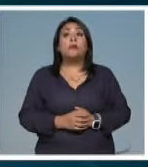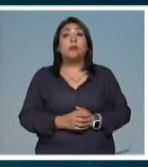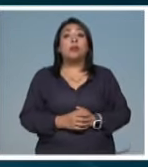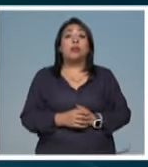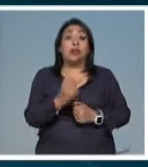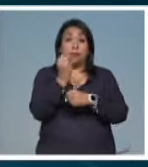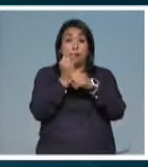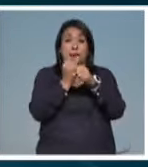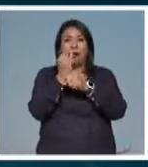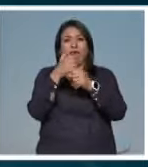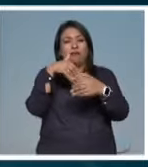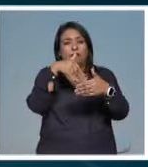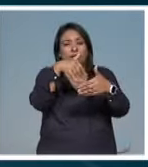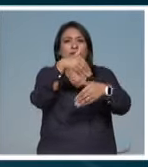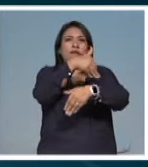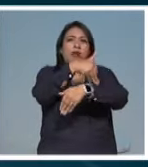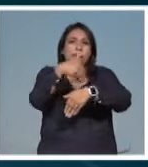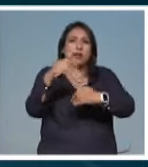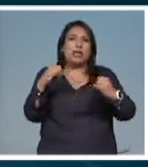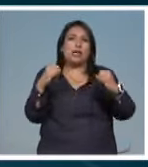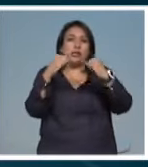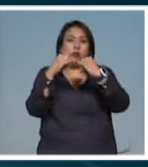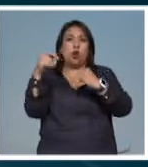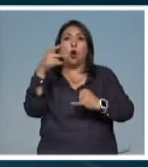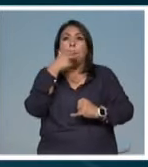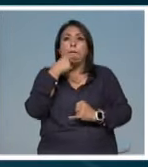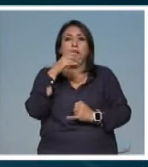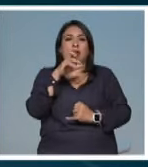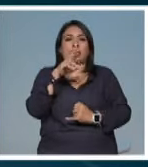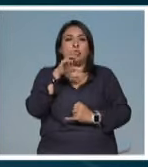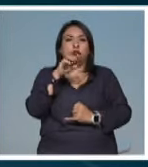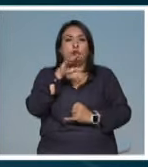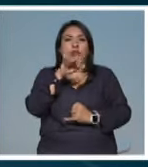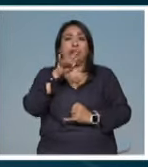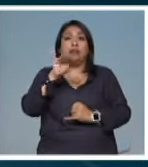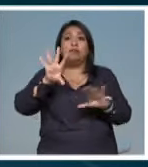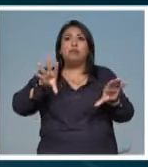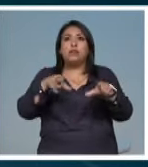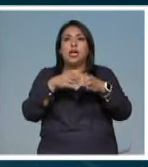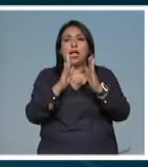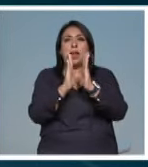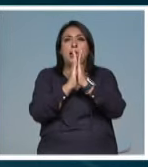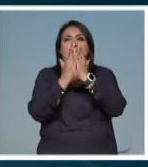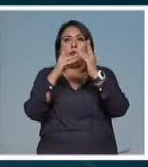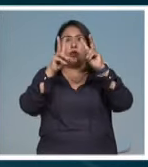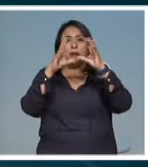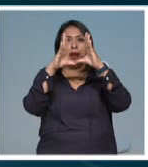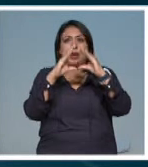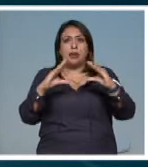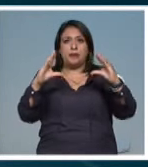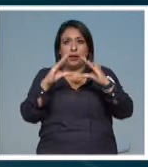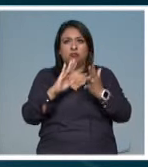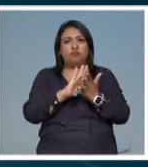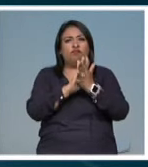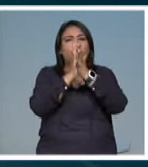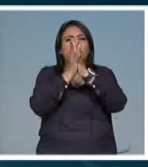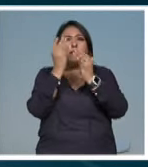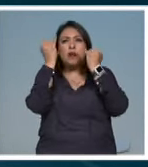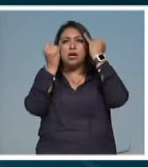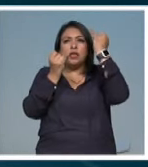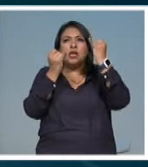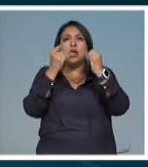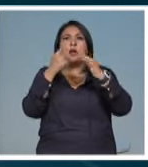Después de investigar en archivos familiares y de instituciones, Carlos Martínez Assad logró reunir en el libro Libaneses, Hechos e Imaginario de